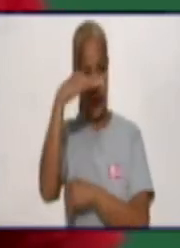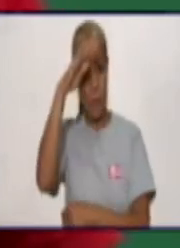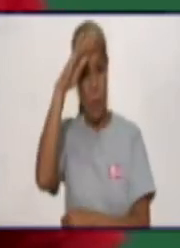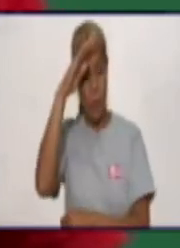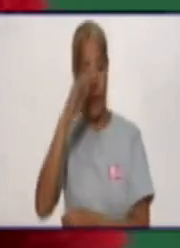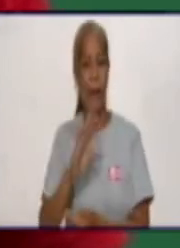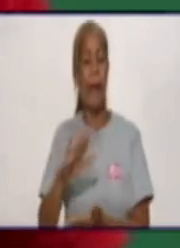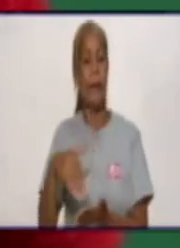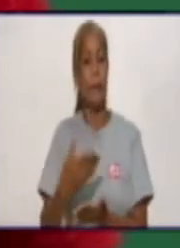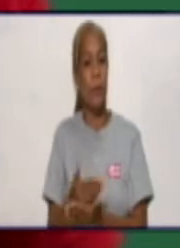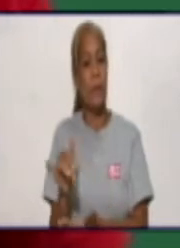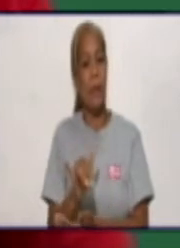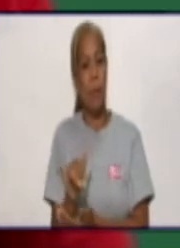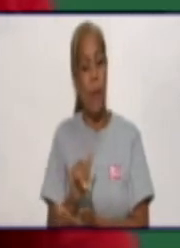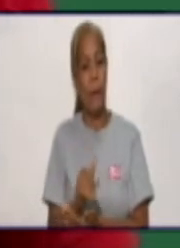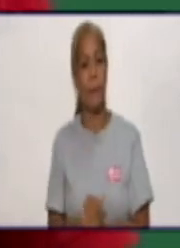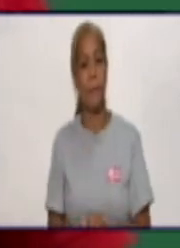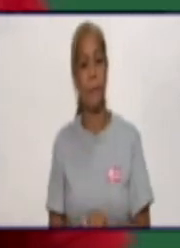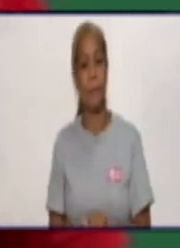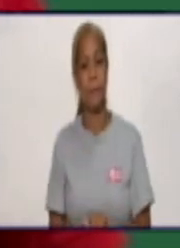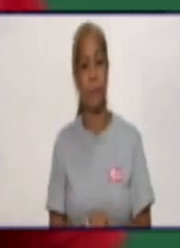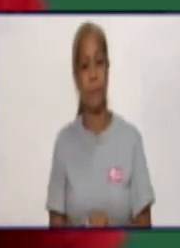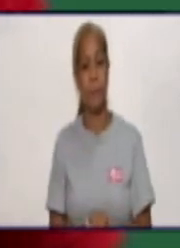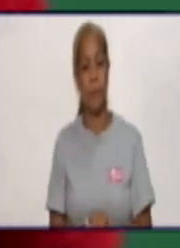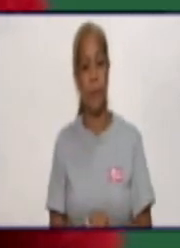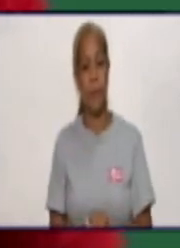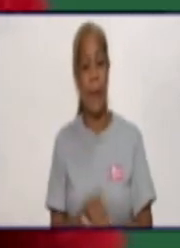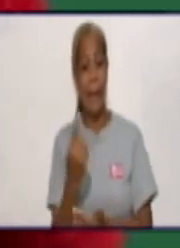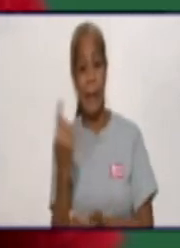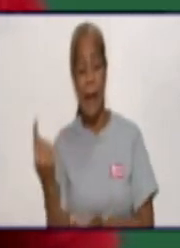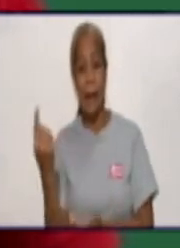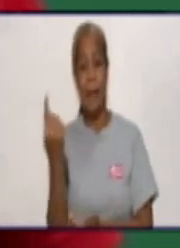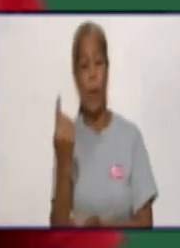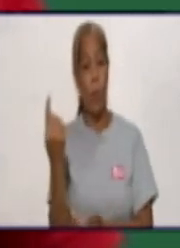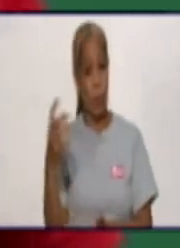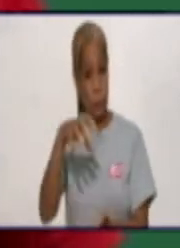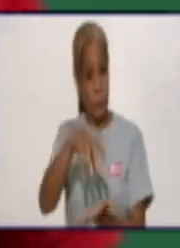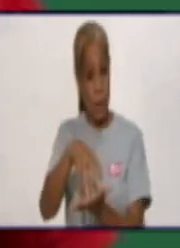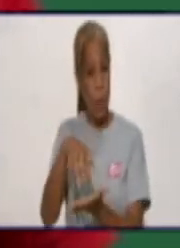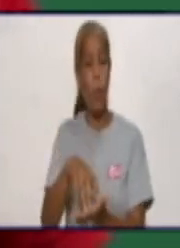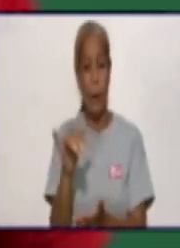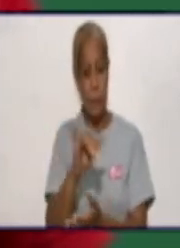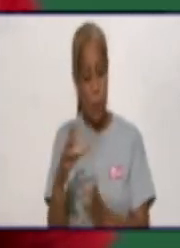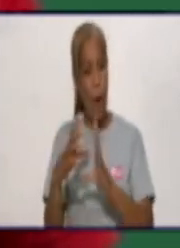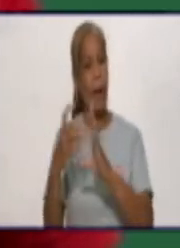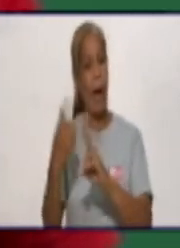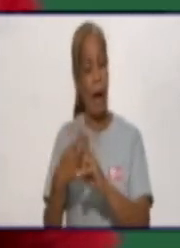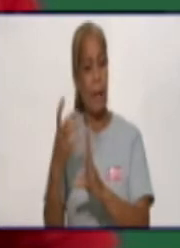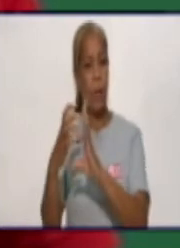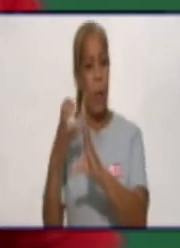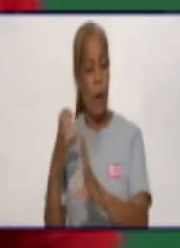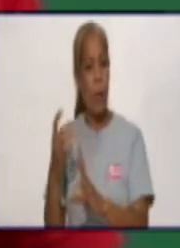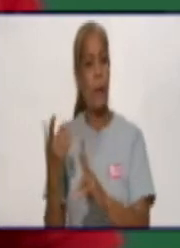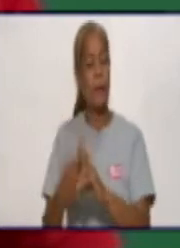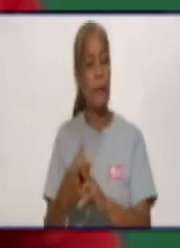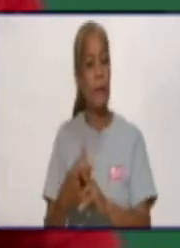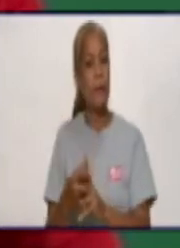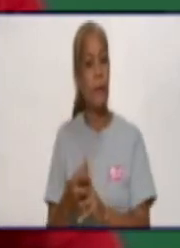inspectores populares nuestro en cada una de las comunidades que tenemos en cada uno de los barrios en cada una de nuestras ciudades aportando también a la movilidad de pasajeros